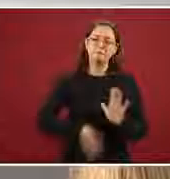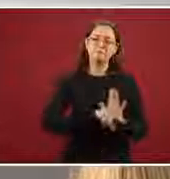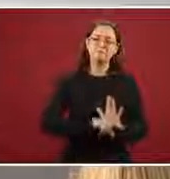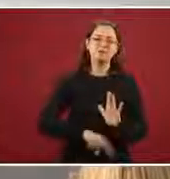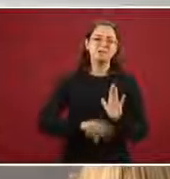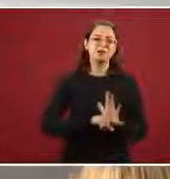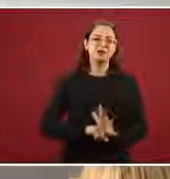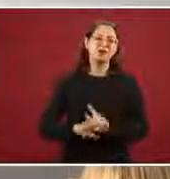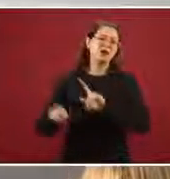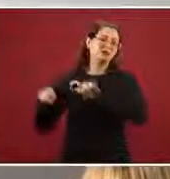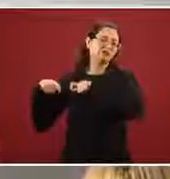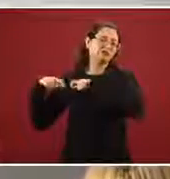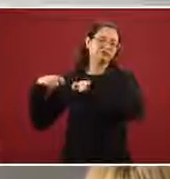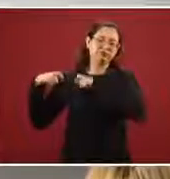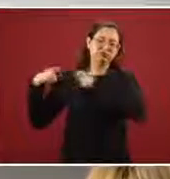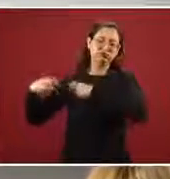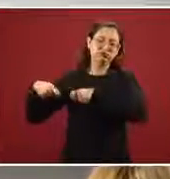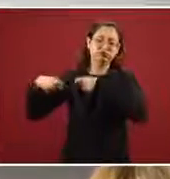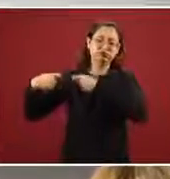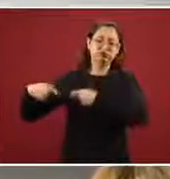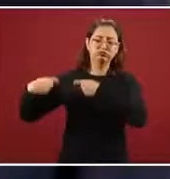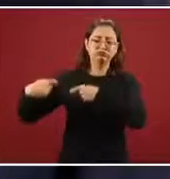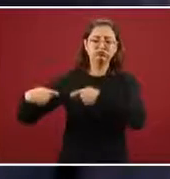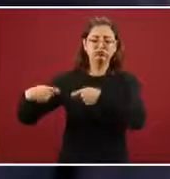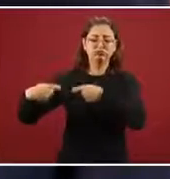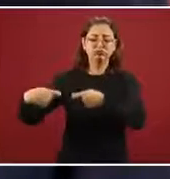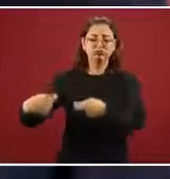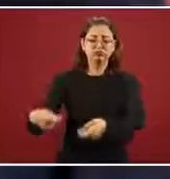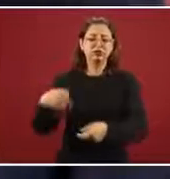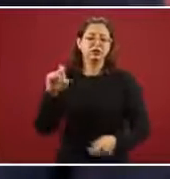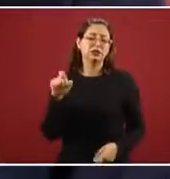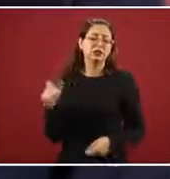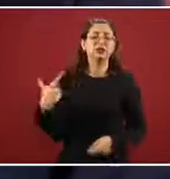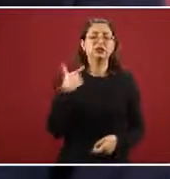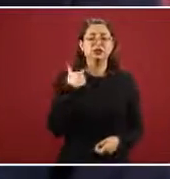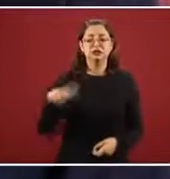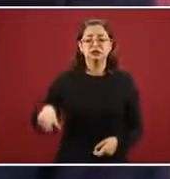que nos heredaron, que dejó el llamado